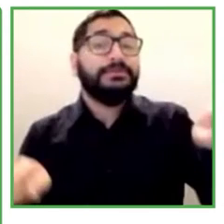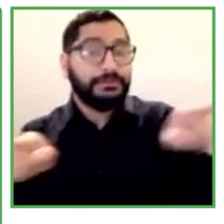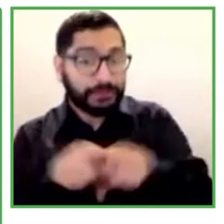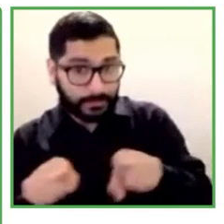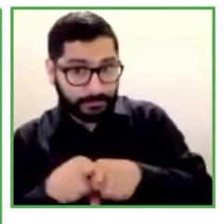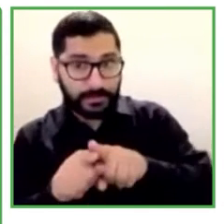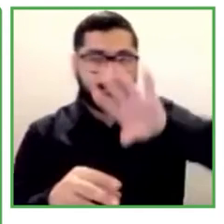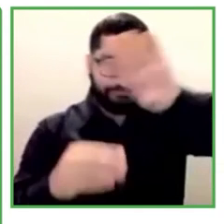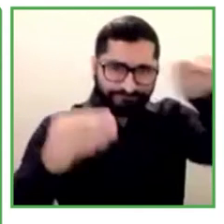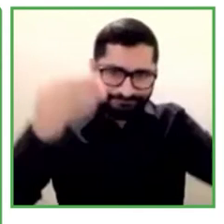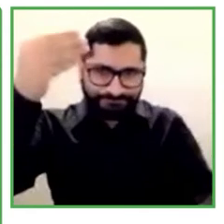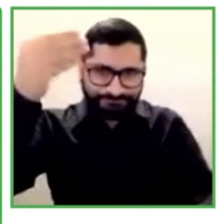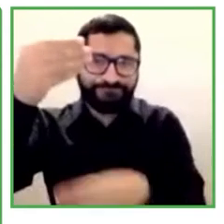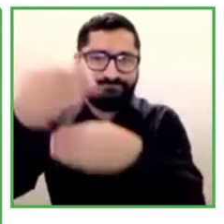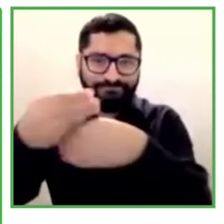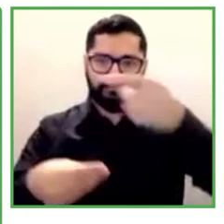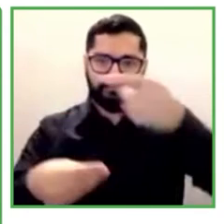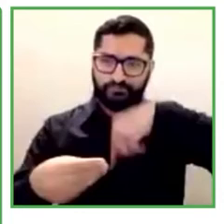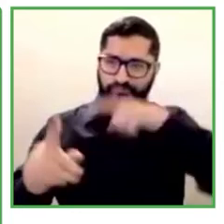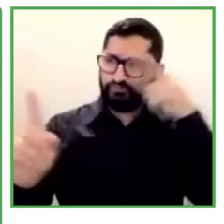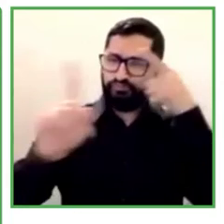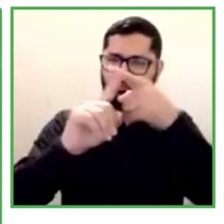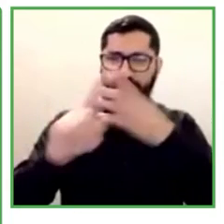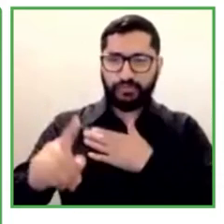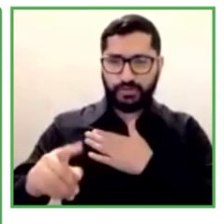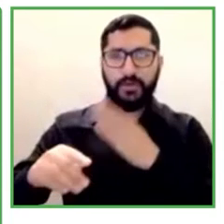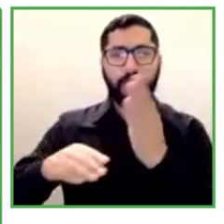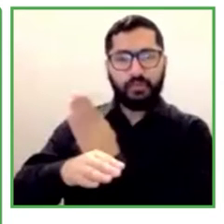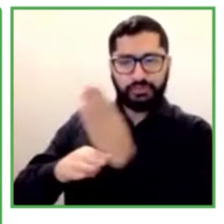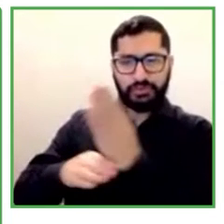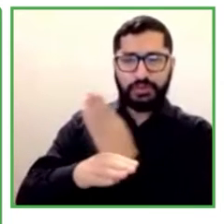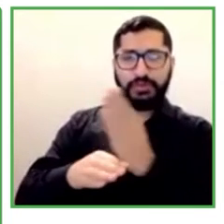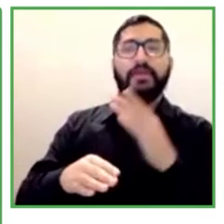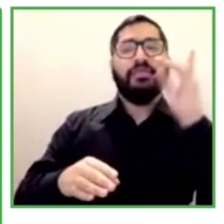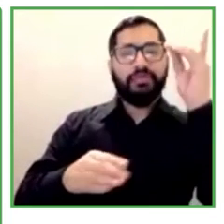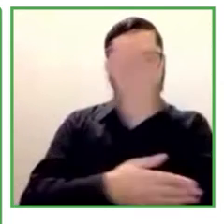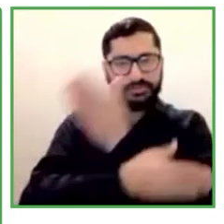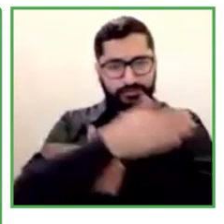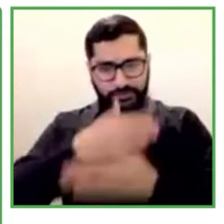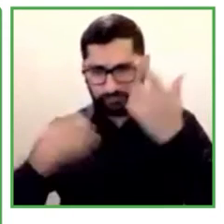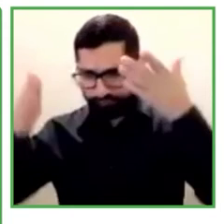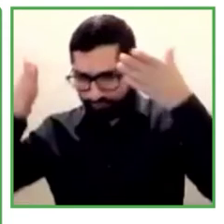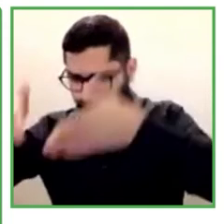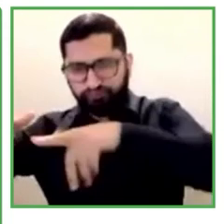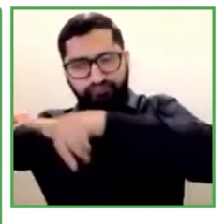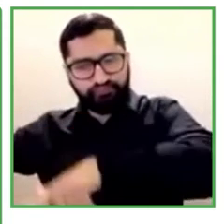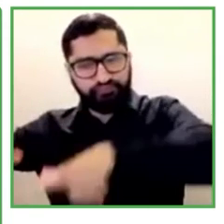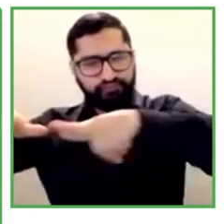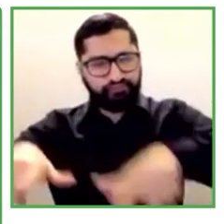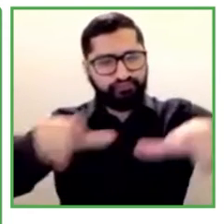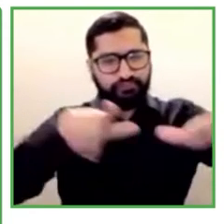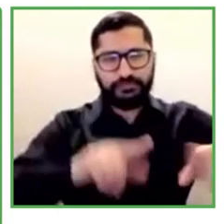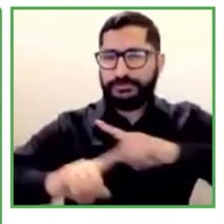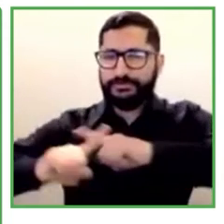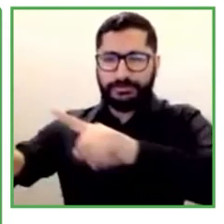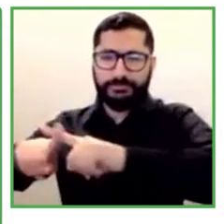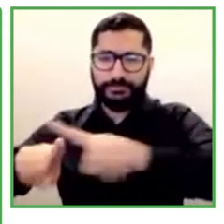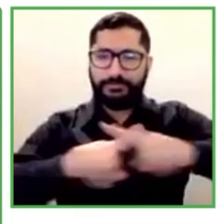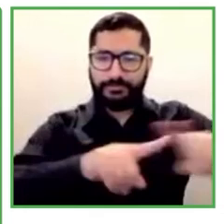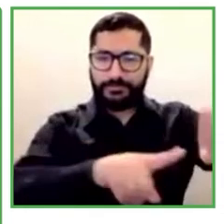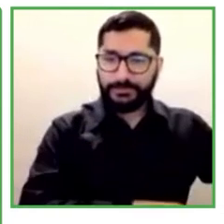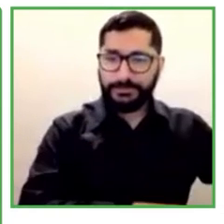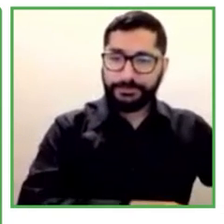con discapacidad. Y las áreas en que nos enfocamos fue la atracción del talento, el desarrollo interno, las políticas y procedimientos y